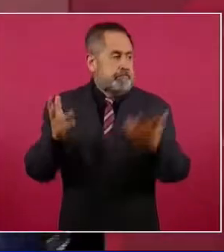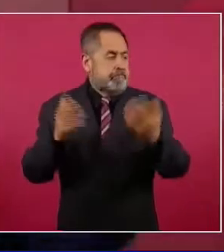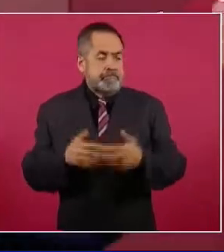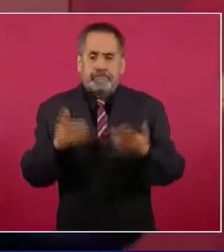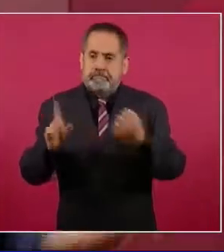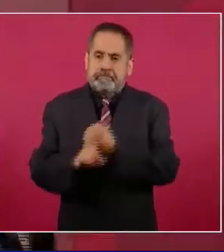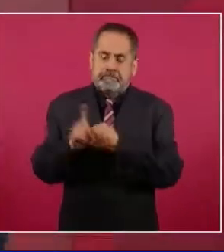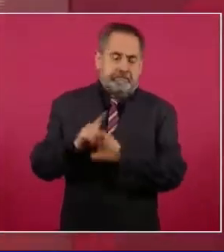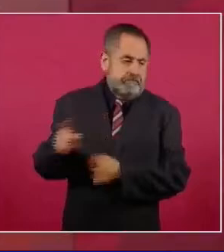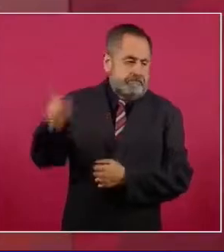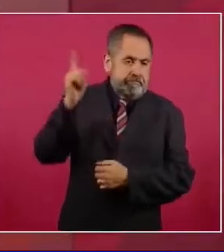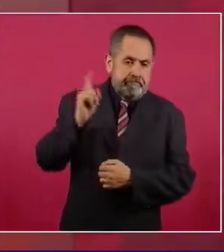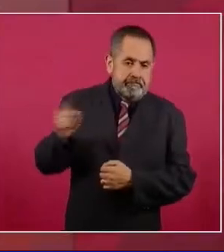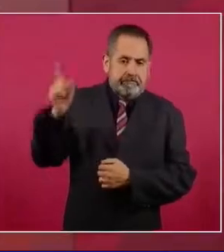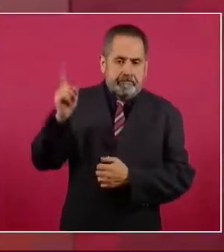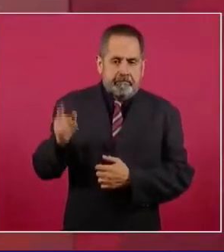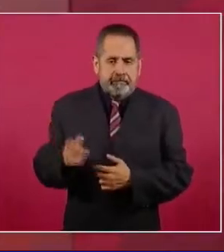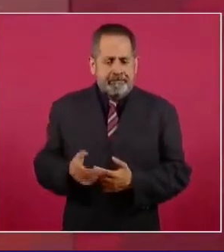Y ese era el problema.